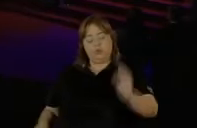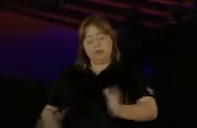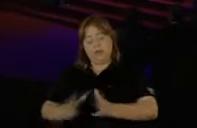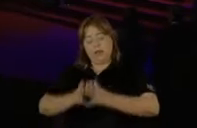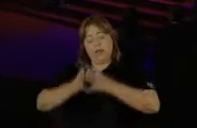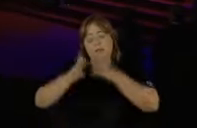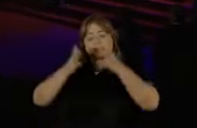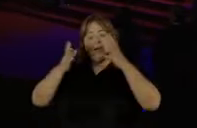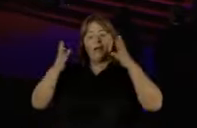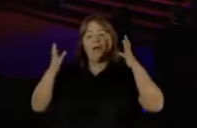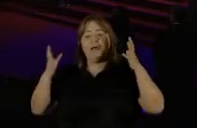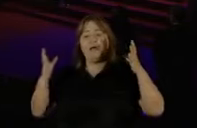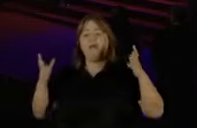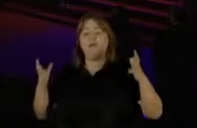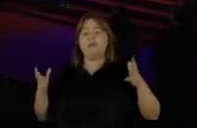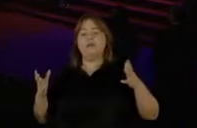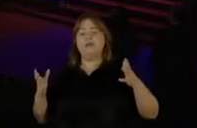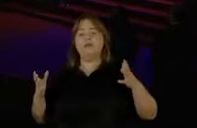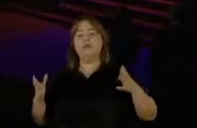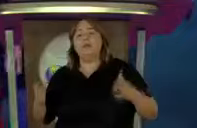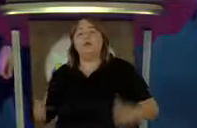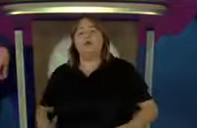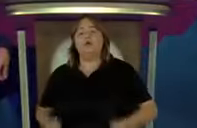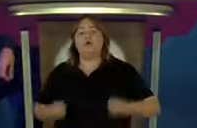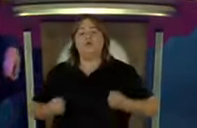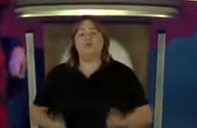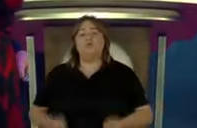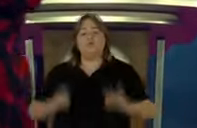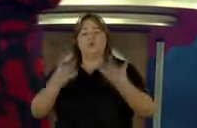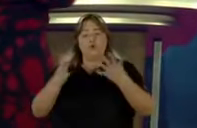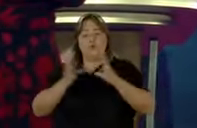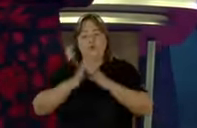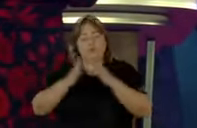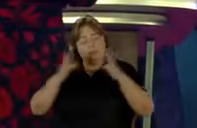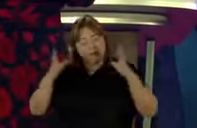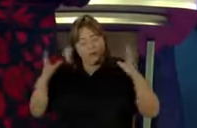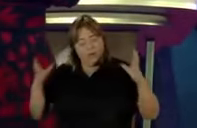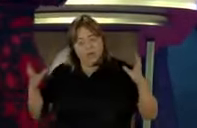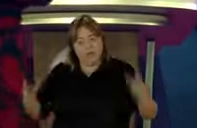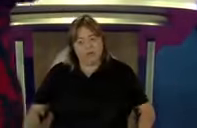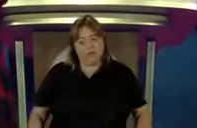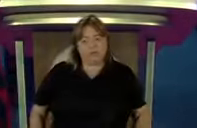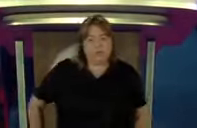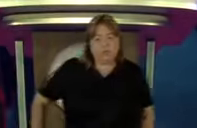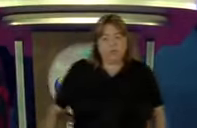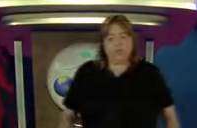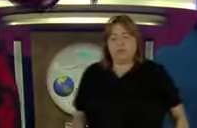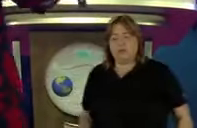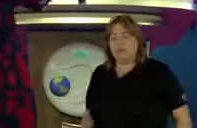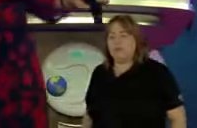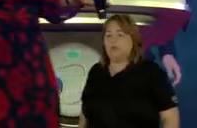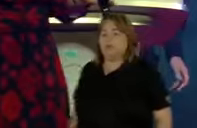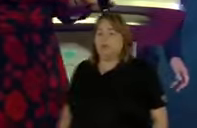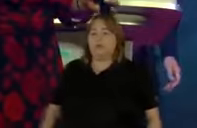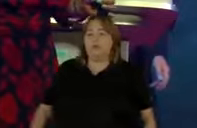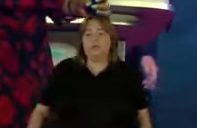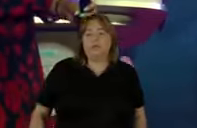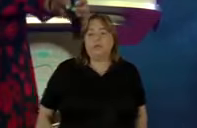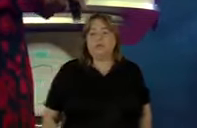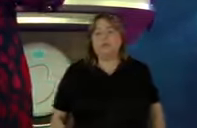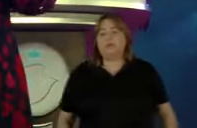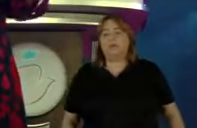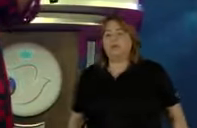amor. Tú eres grande. Alguien más. Alguien más. Mucho más grande.